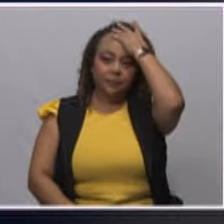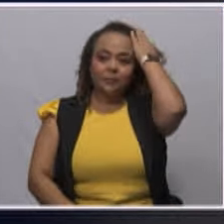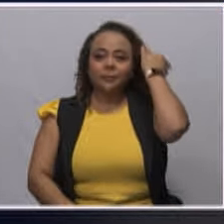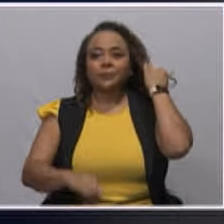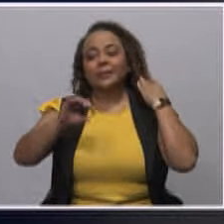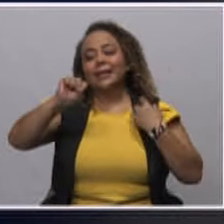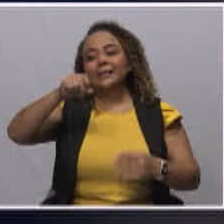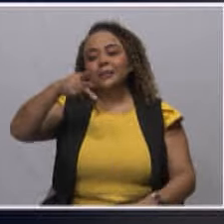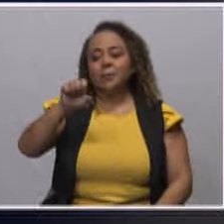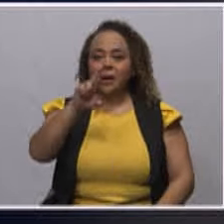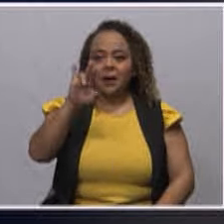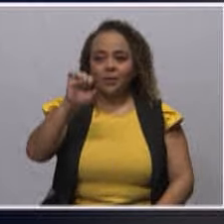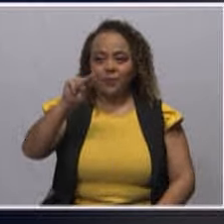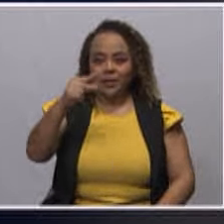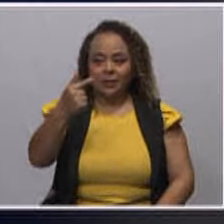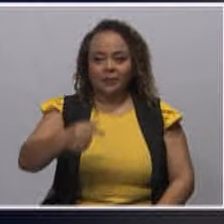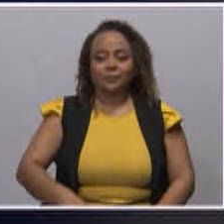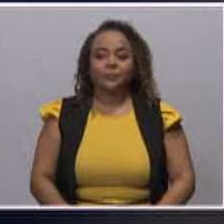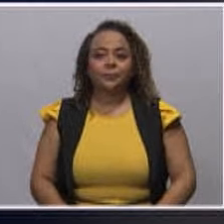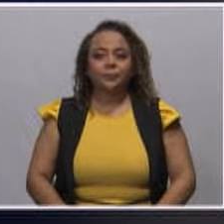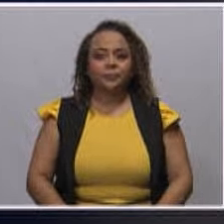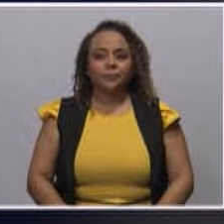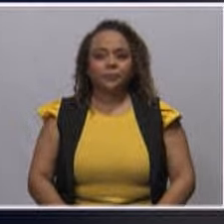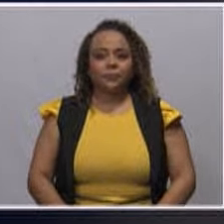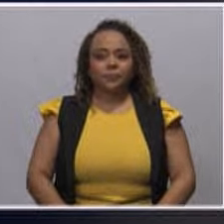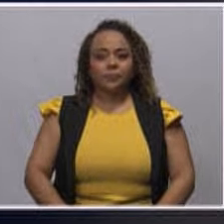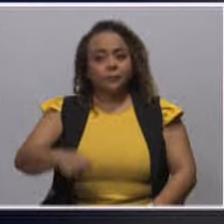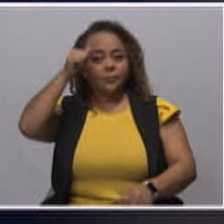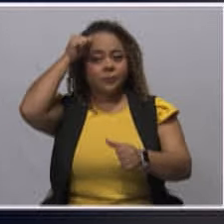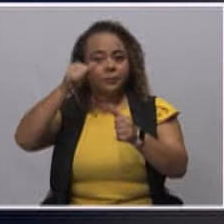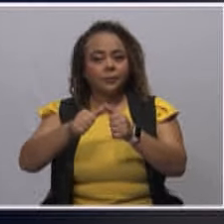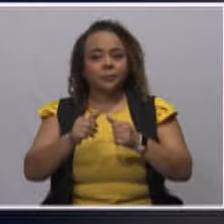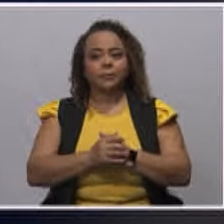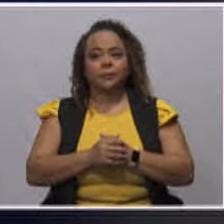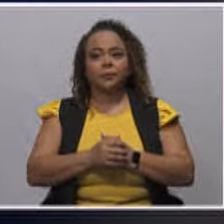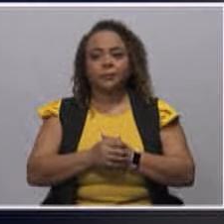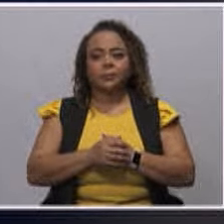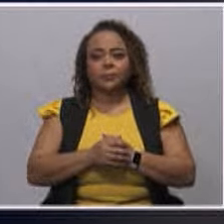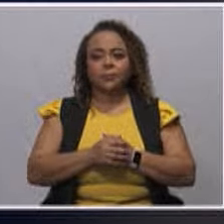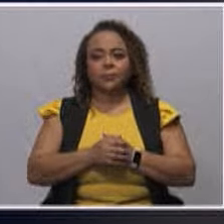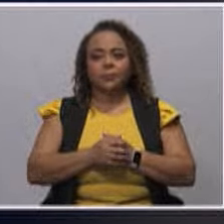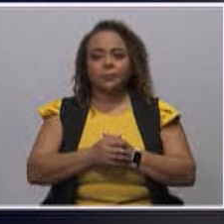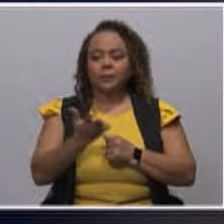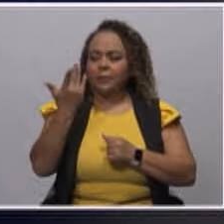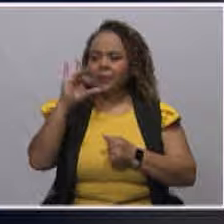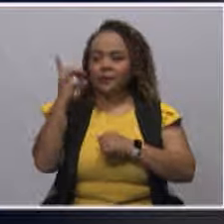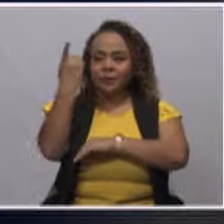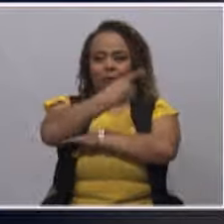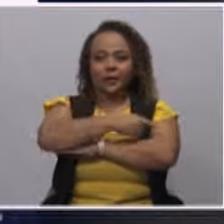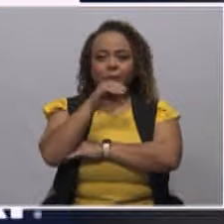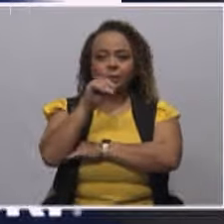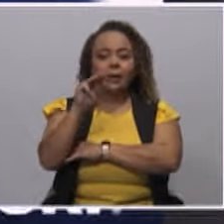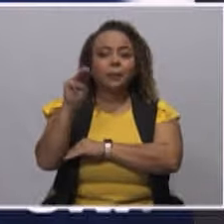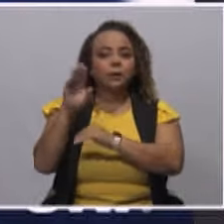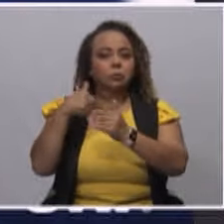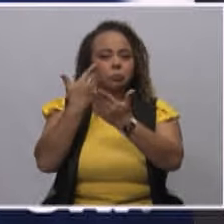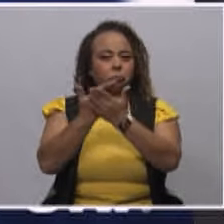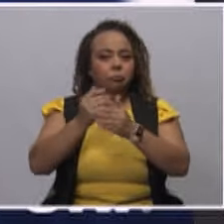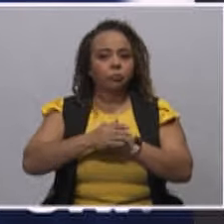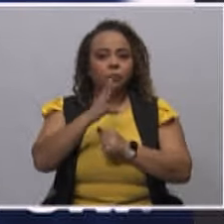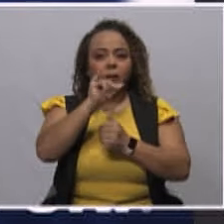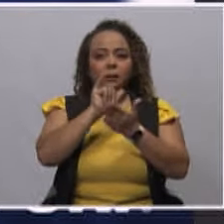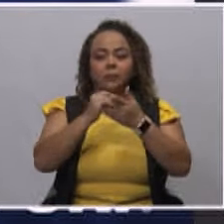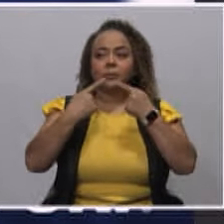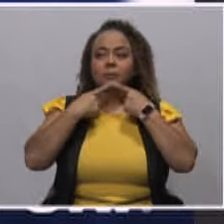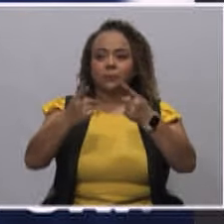sparring sí Recuerden que bueno aquí estuvo hace 8 días Don osael maroto el presidente de la federación y esto ya lo había